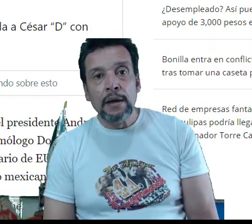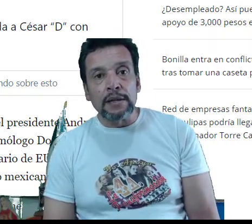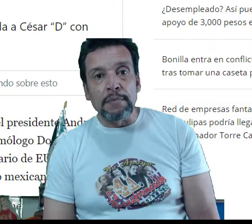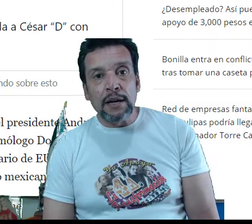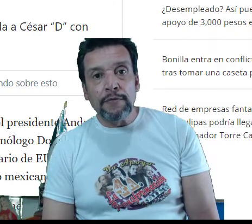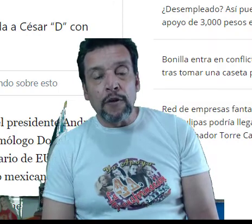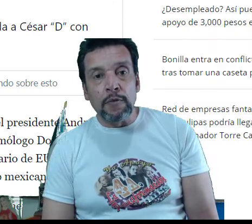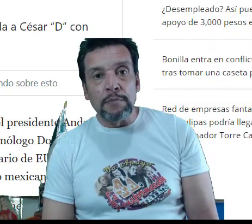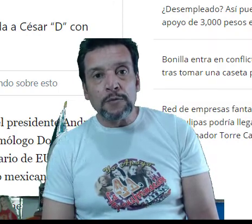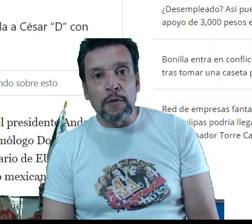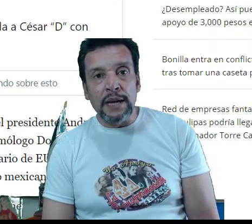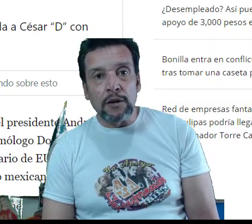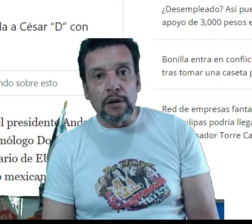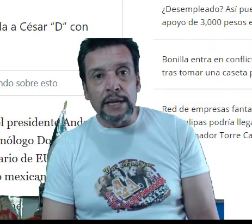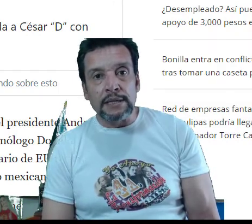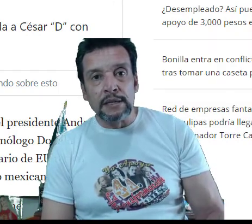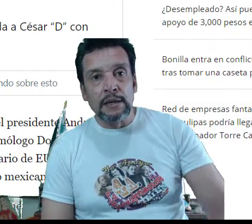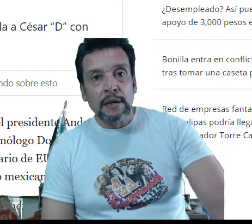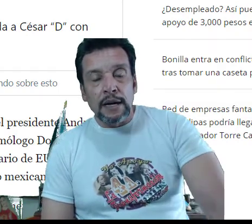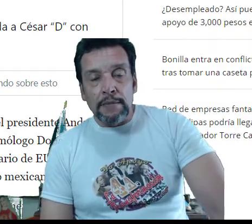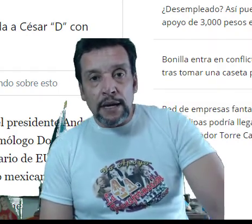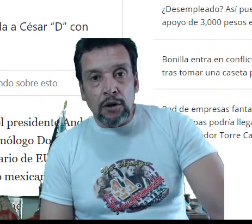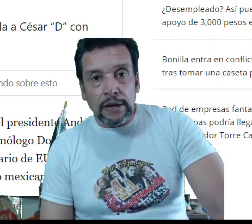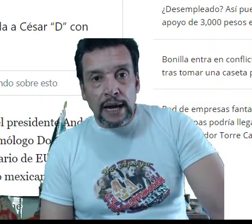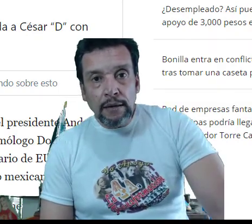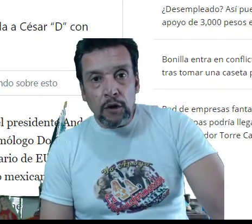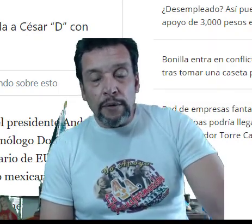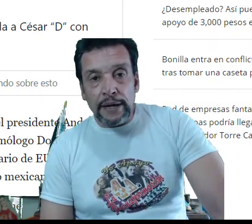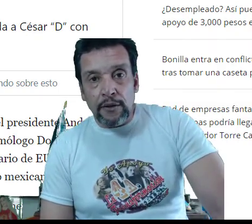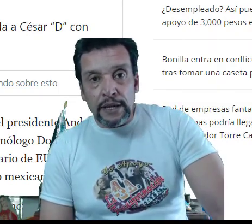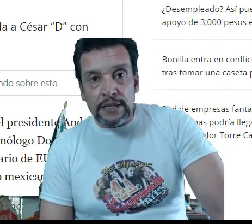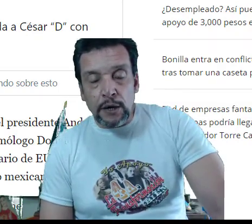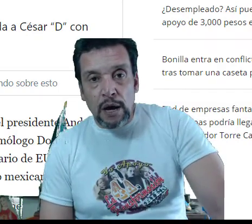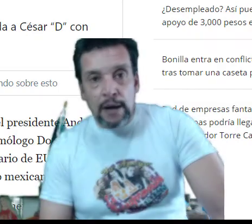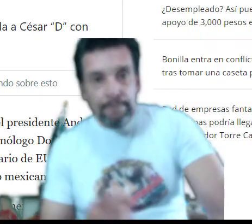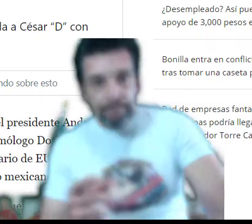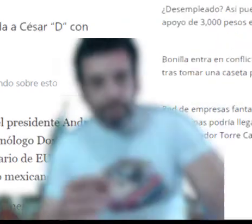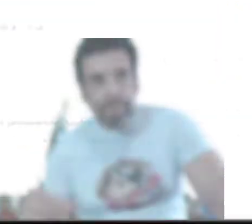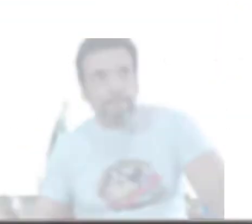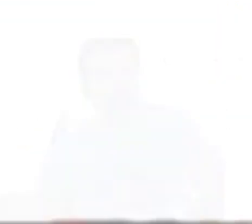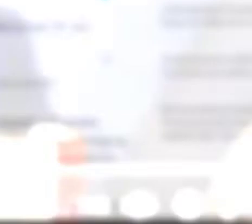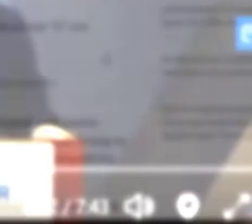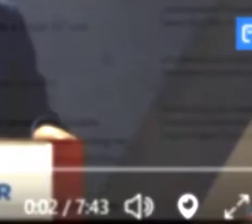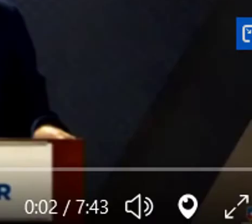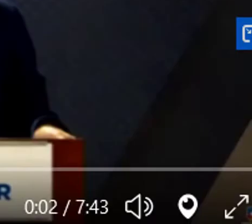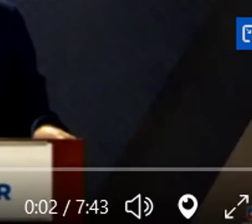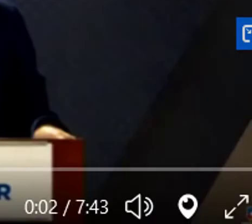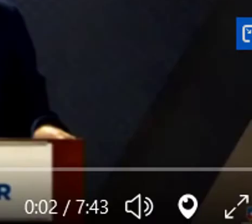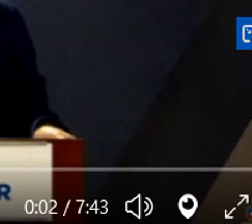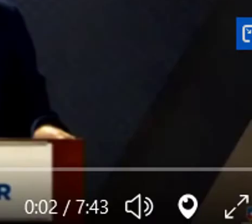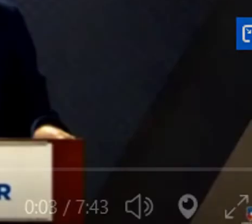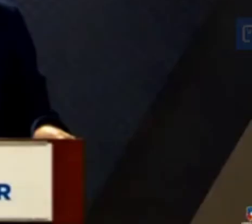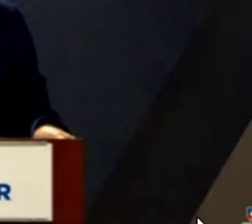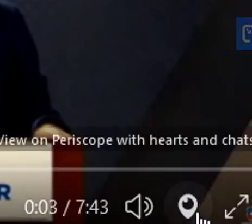manera también lo informó el mismo miércoles Javier Corral, gobernador de Chihuahua.